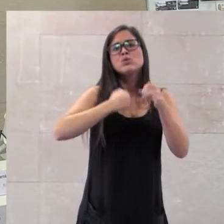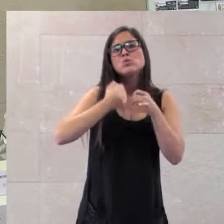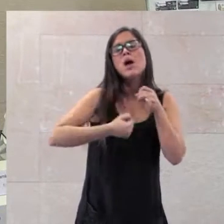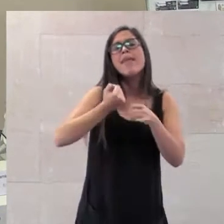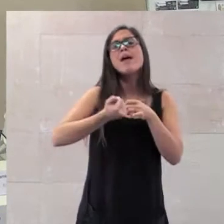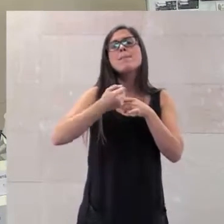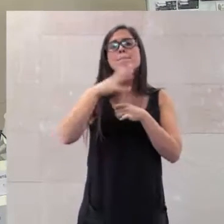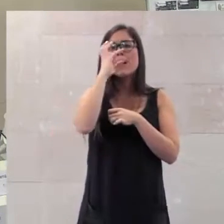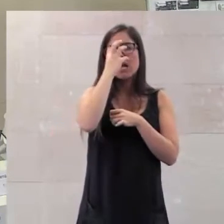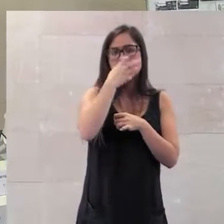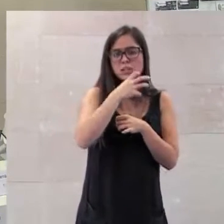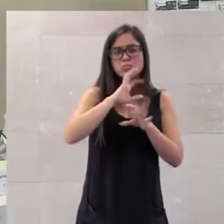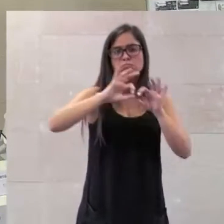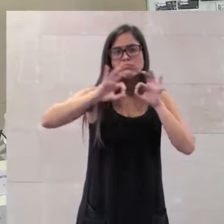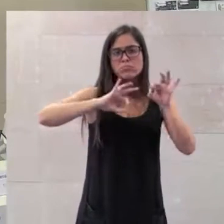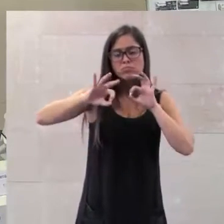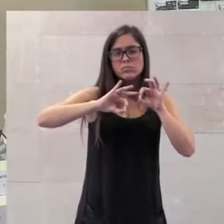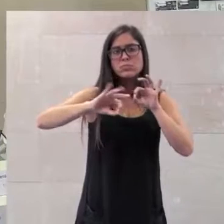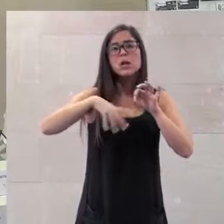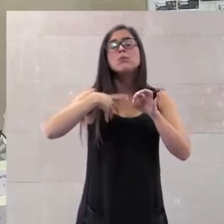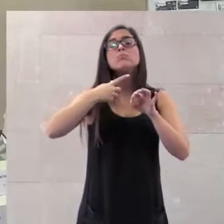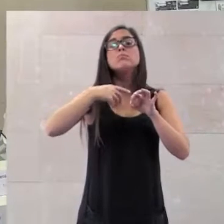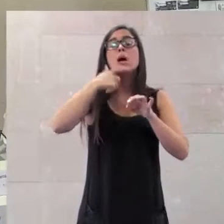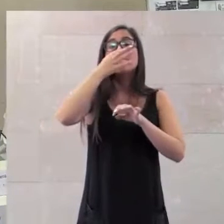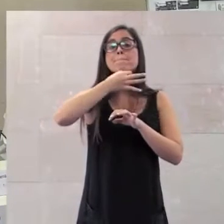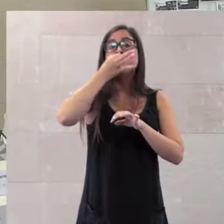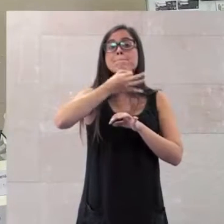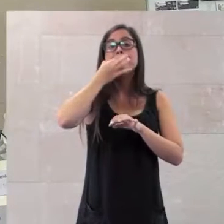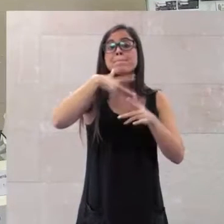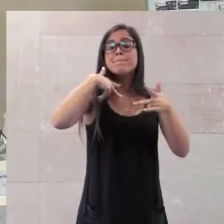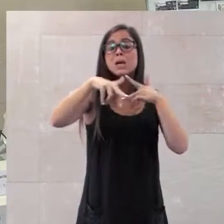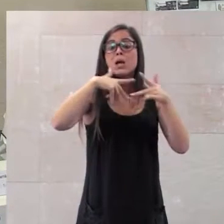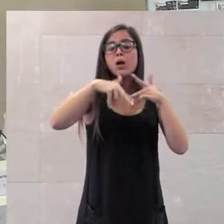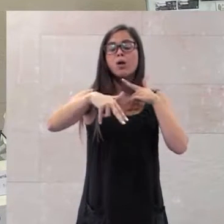los teatros. Hay grupos de mincha práctica en euskera que se impulsan